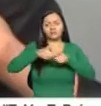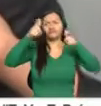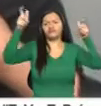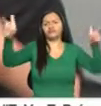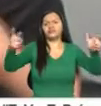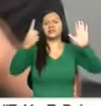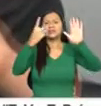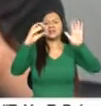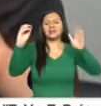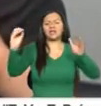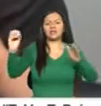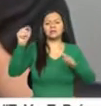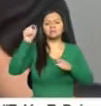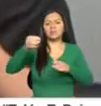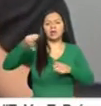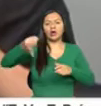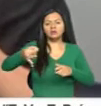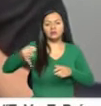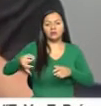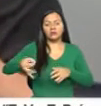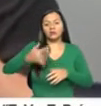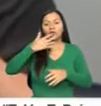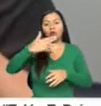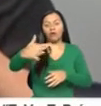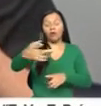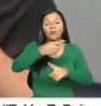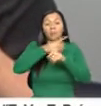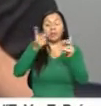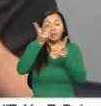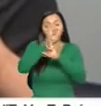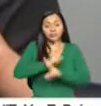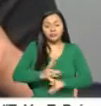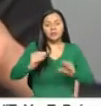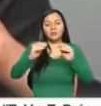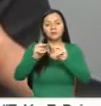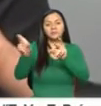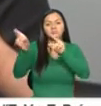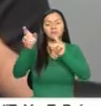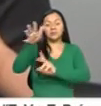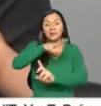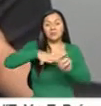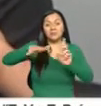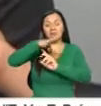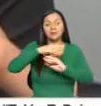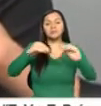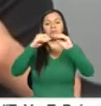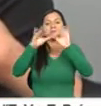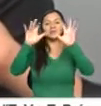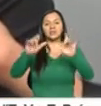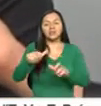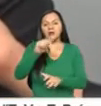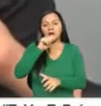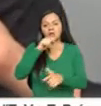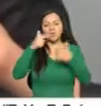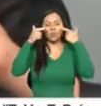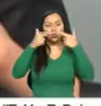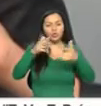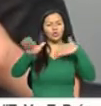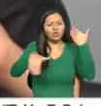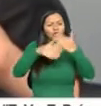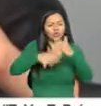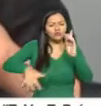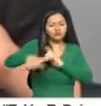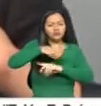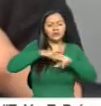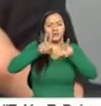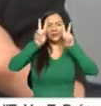600.000 onzas de oro. Y lo que hemos hecho es precautelar a través de la licencia ambiental del Ministerio del Ambiente y la Secretaría Nacional del Agua, que se precautelen absolutamente todos los